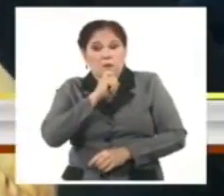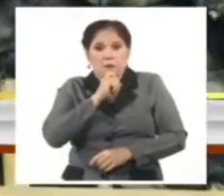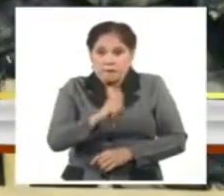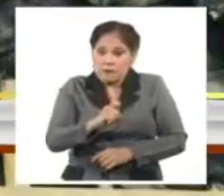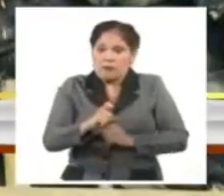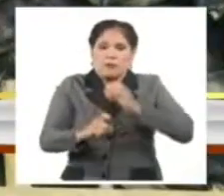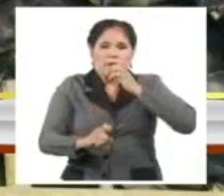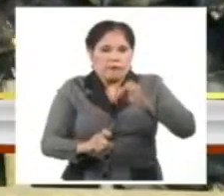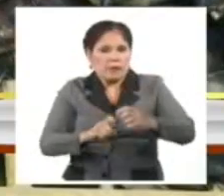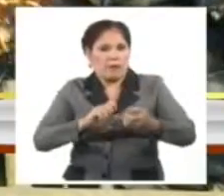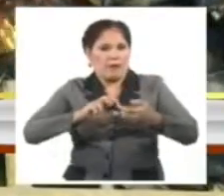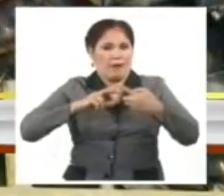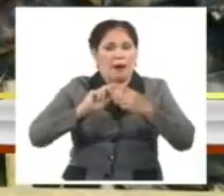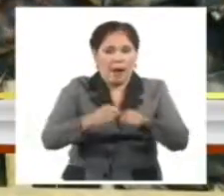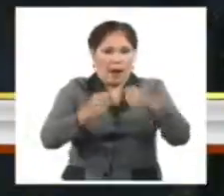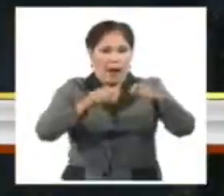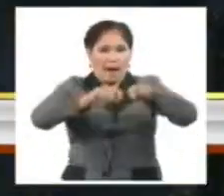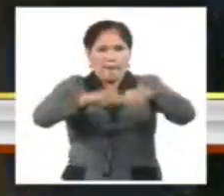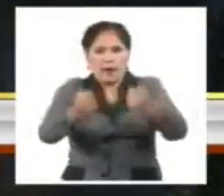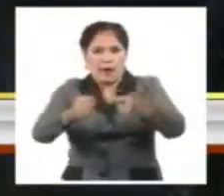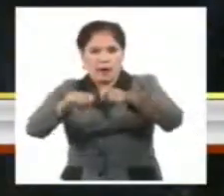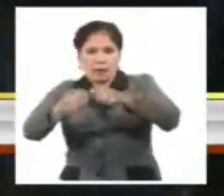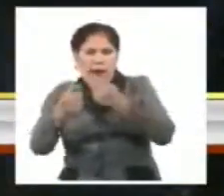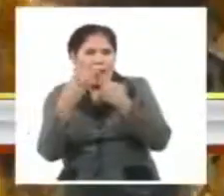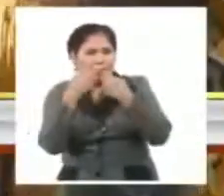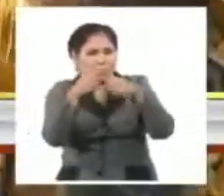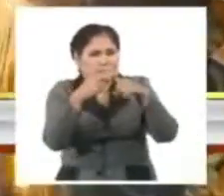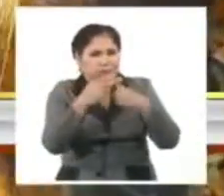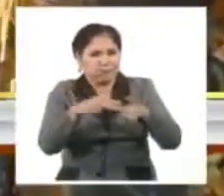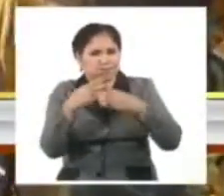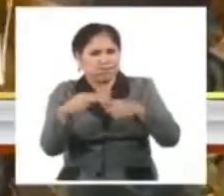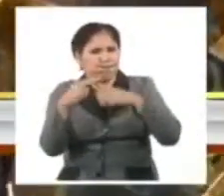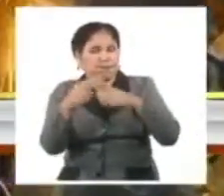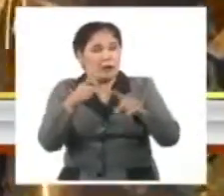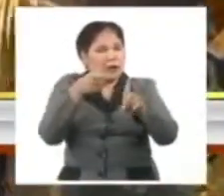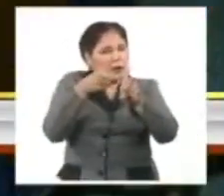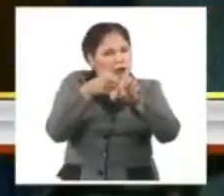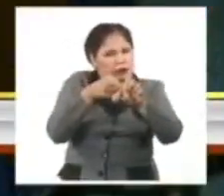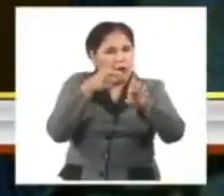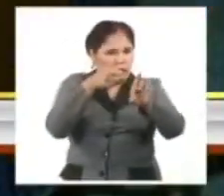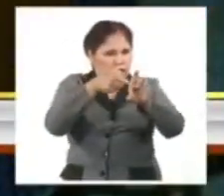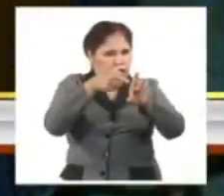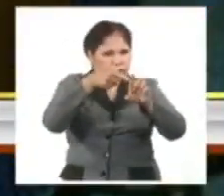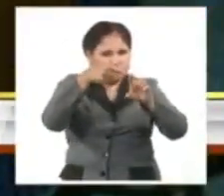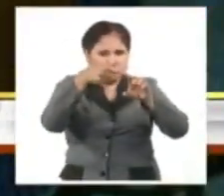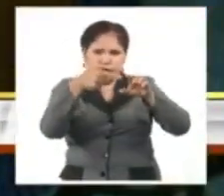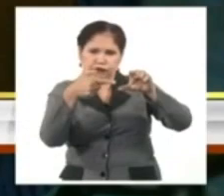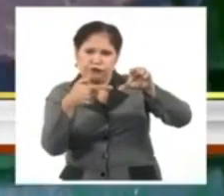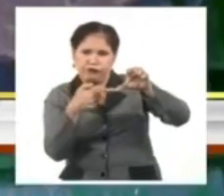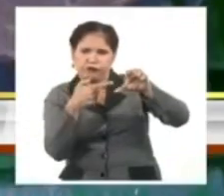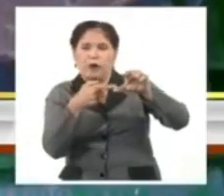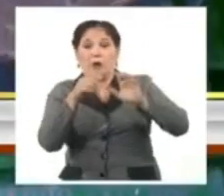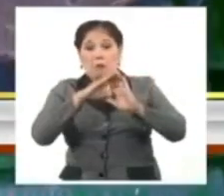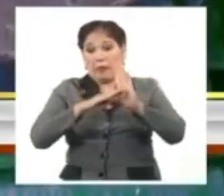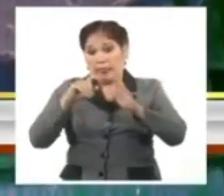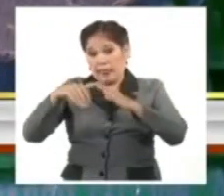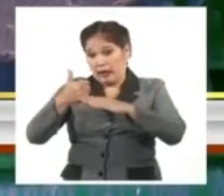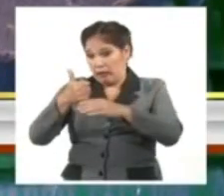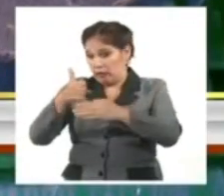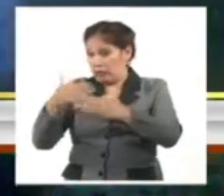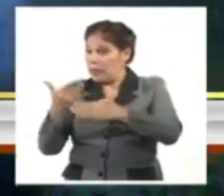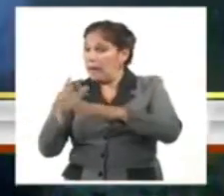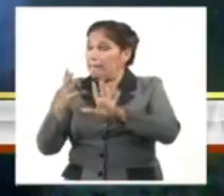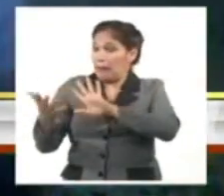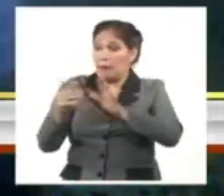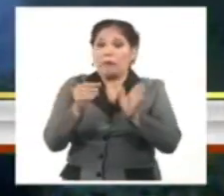difícil ante la reparación del bloque 2. Luego, la urgente necesidad de mantenimiento al bloque 1, programado para 10 días, implicaría